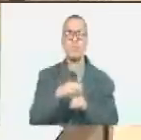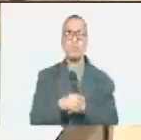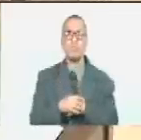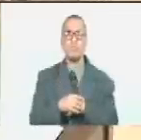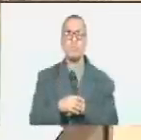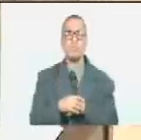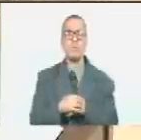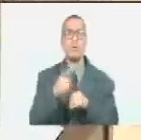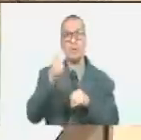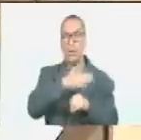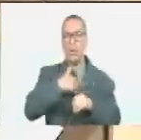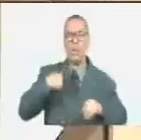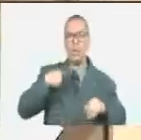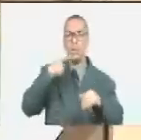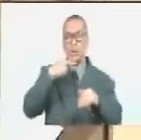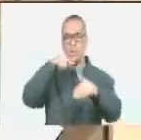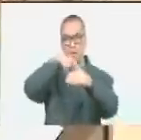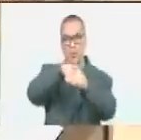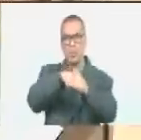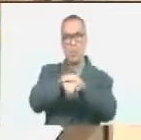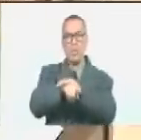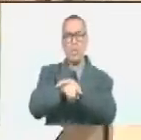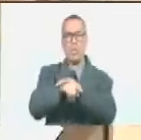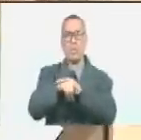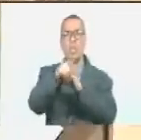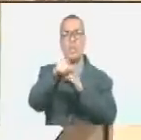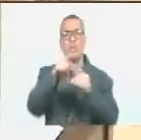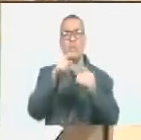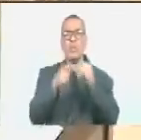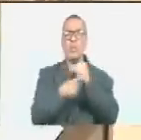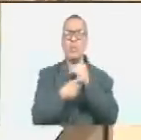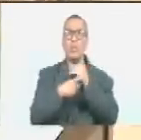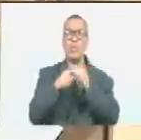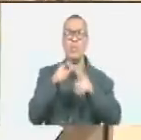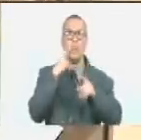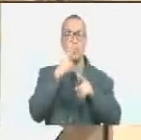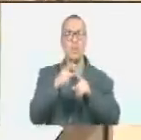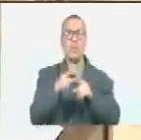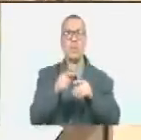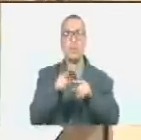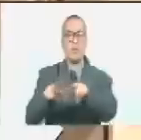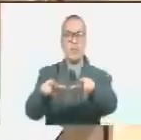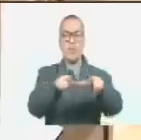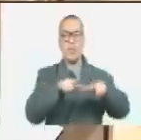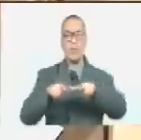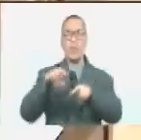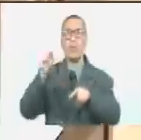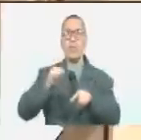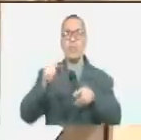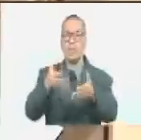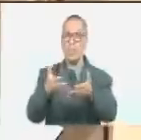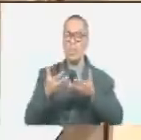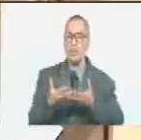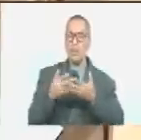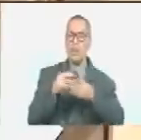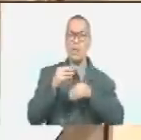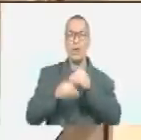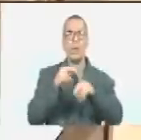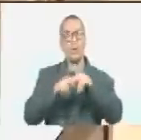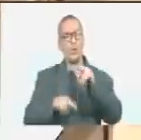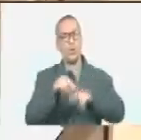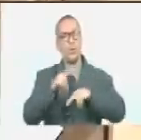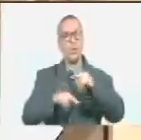que sea incluido el activos digitales para cubrir ese espacio, así como las ganancias, frutos,